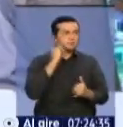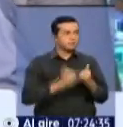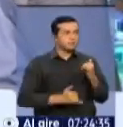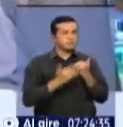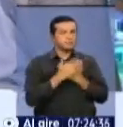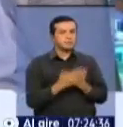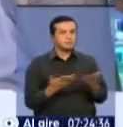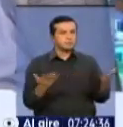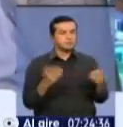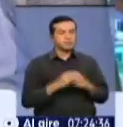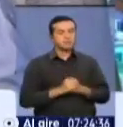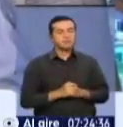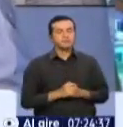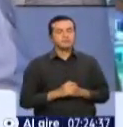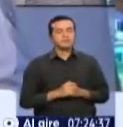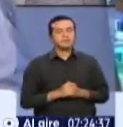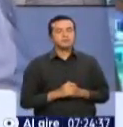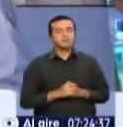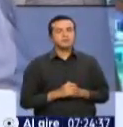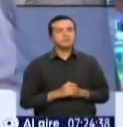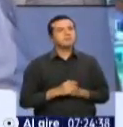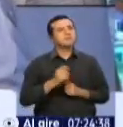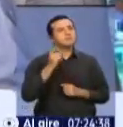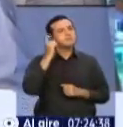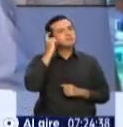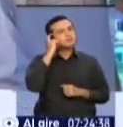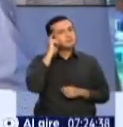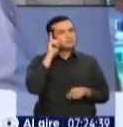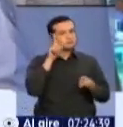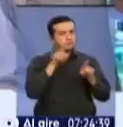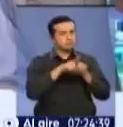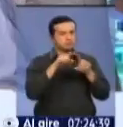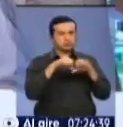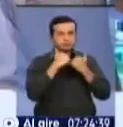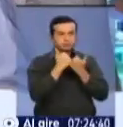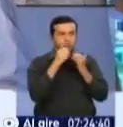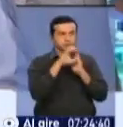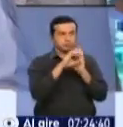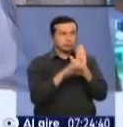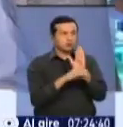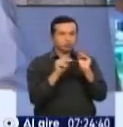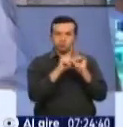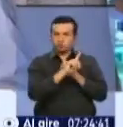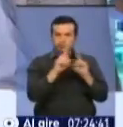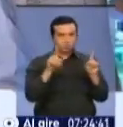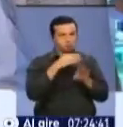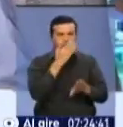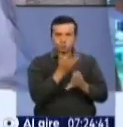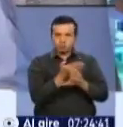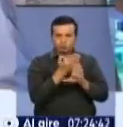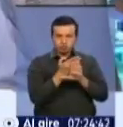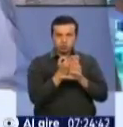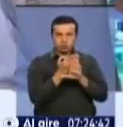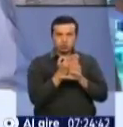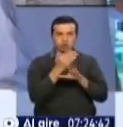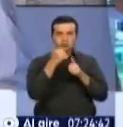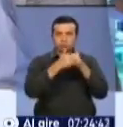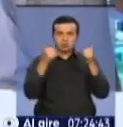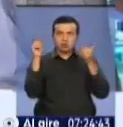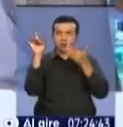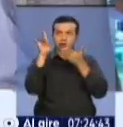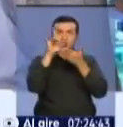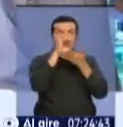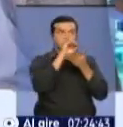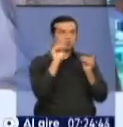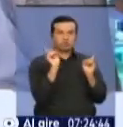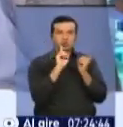terminar, Jorge Zavala Egas, ¿no estarías entonces de acuerdo con una asamblea constituyente? ¿No estás planteando eliminar la estructura